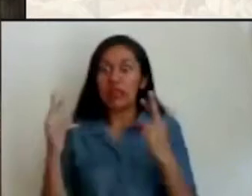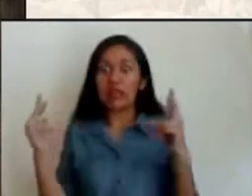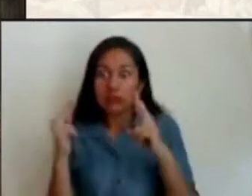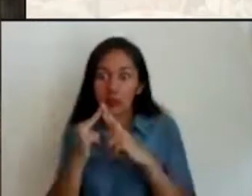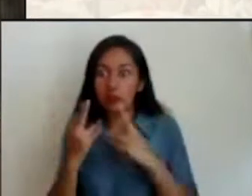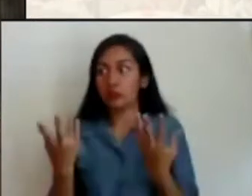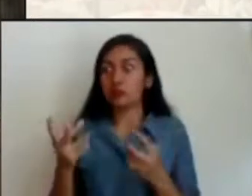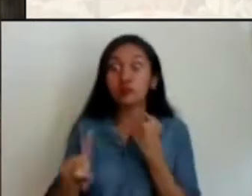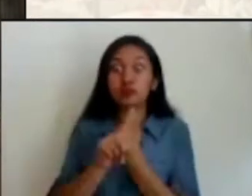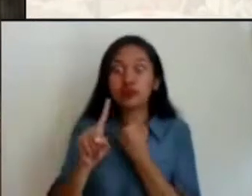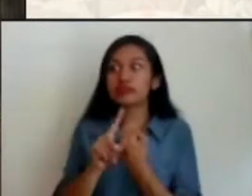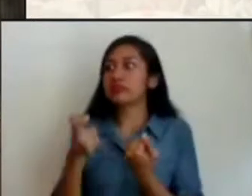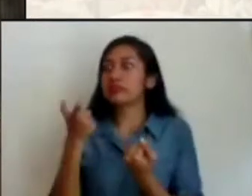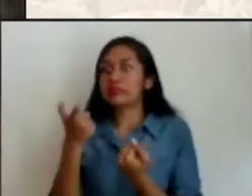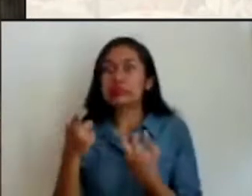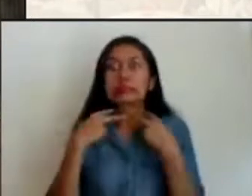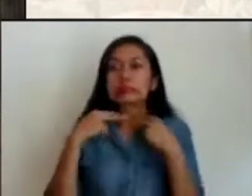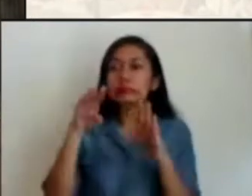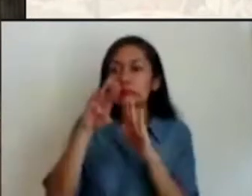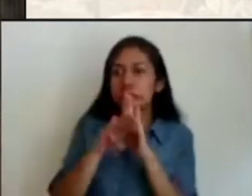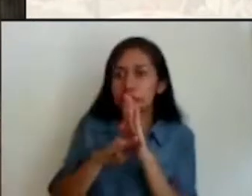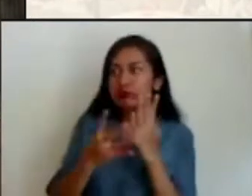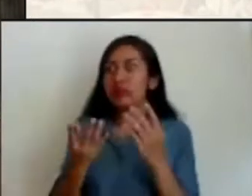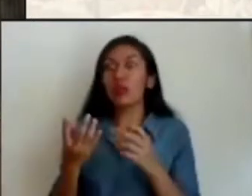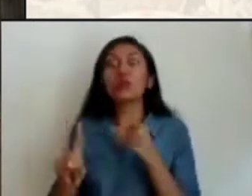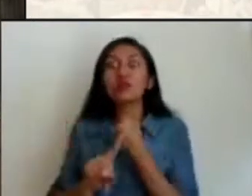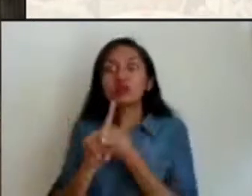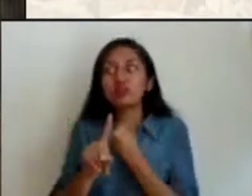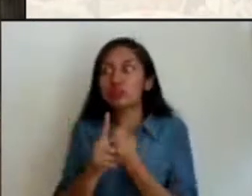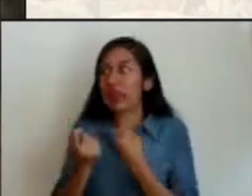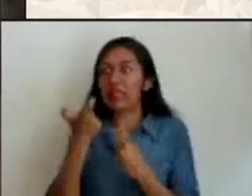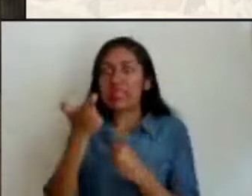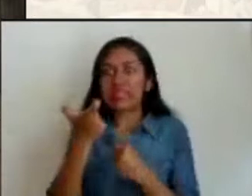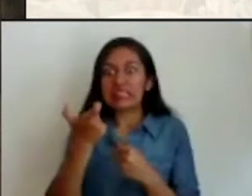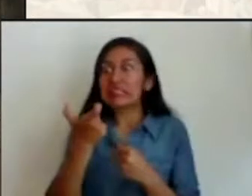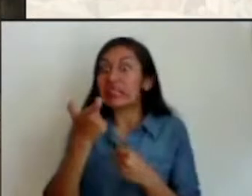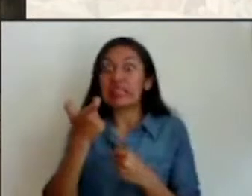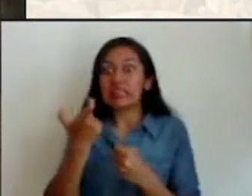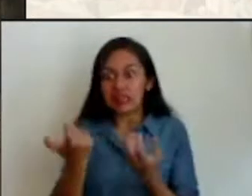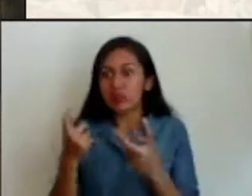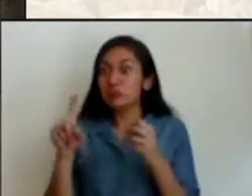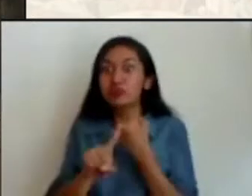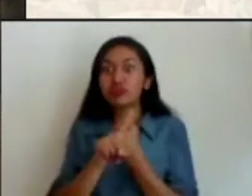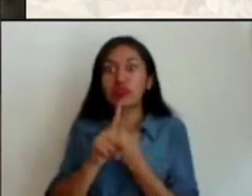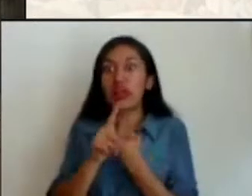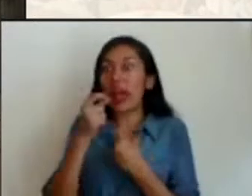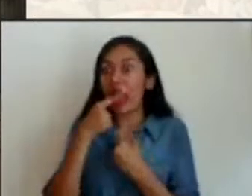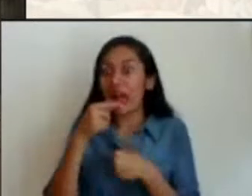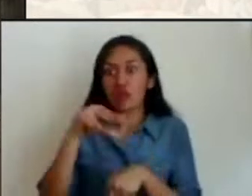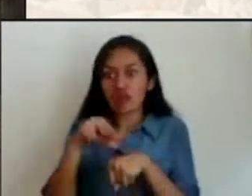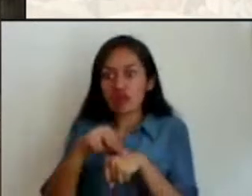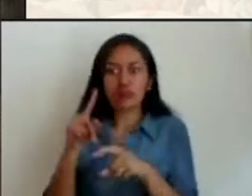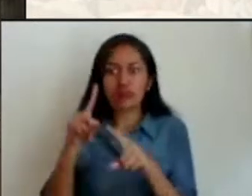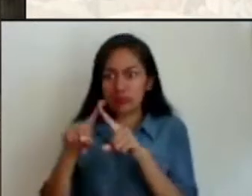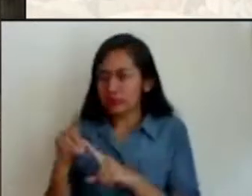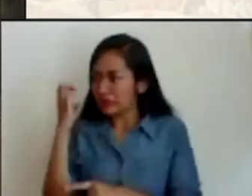médicos, de la lucha de una ciudad contra una amenaza expresada por una enfermedad epidémica, la